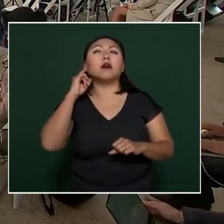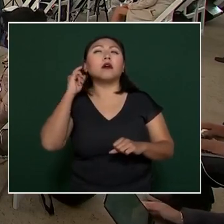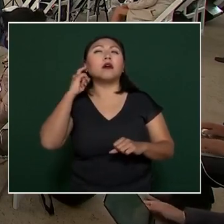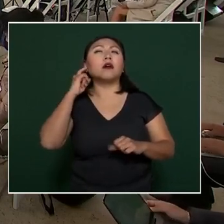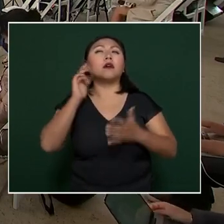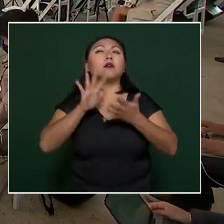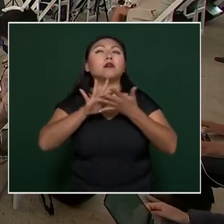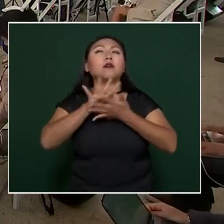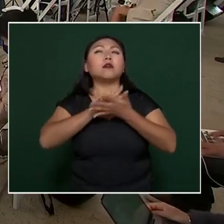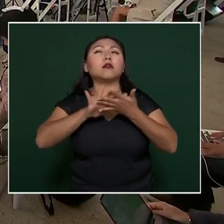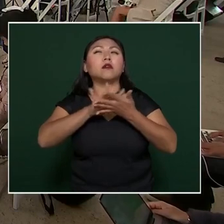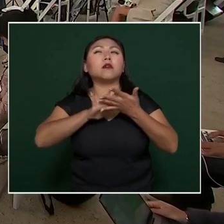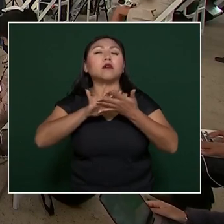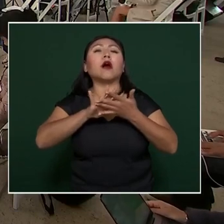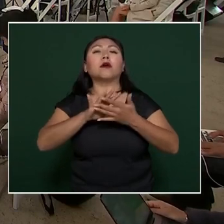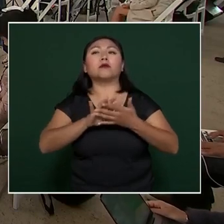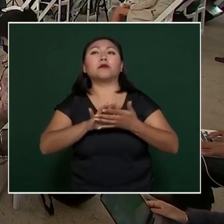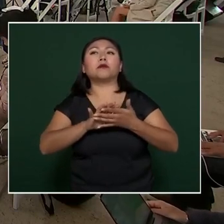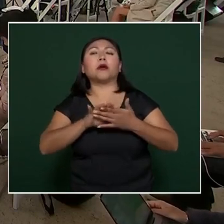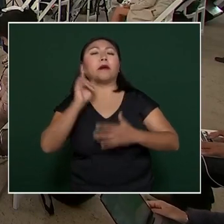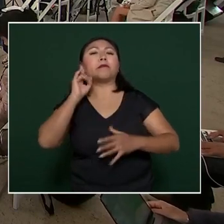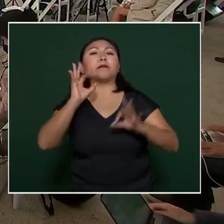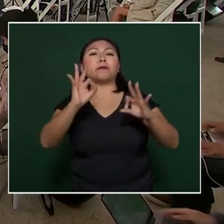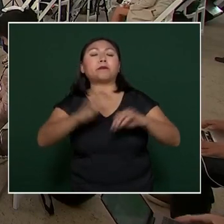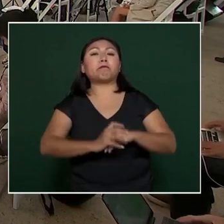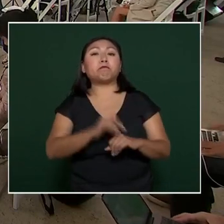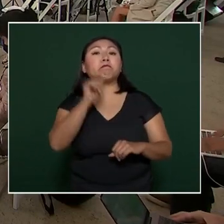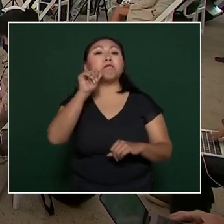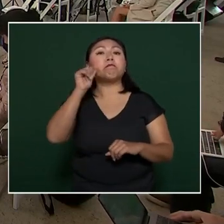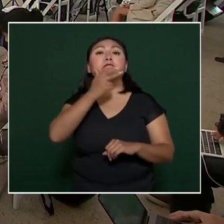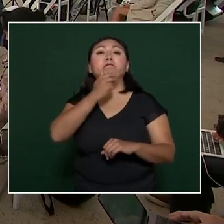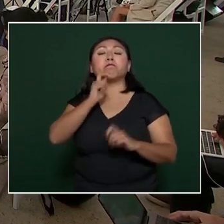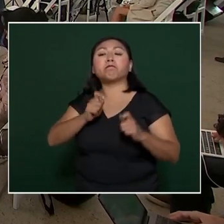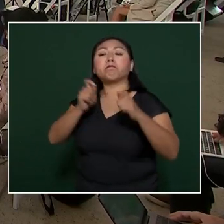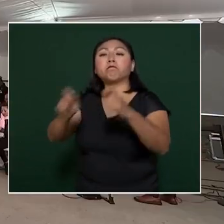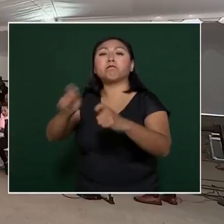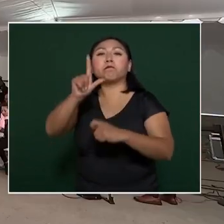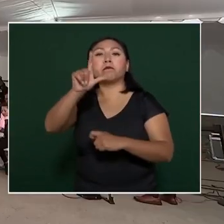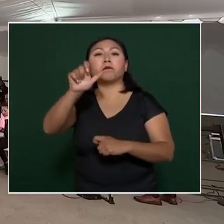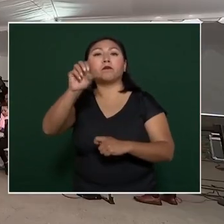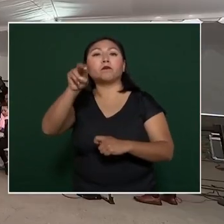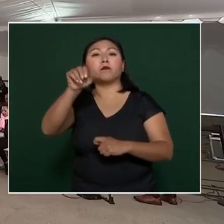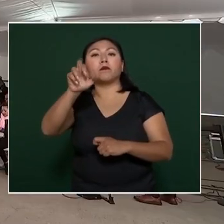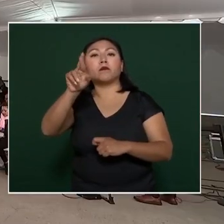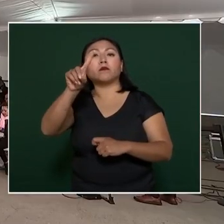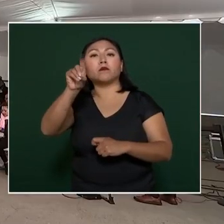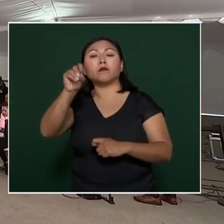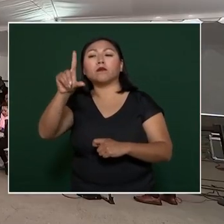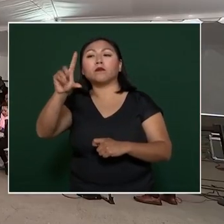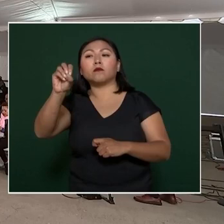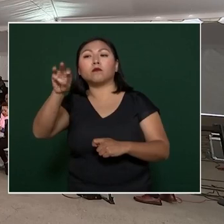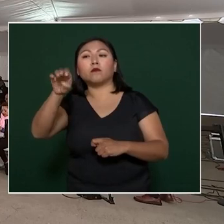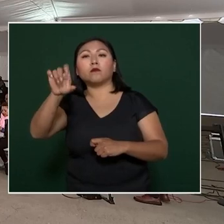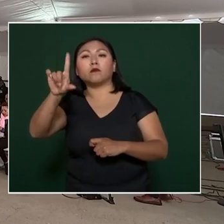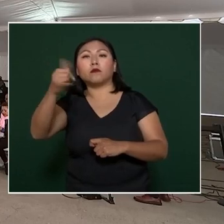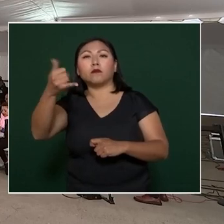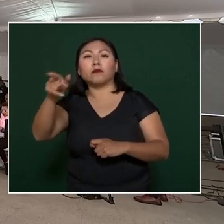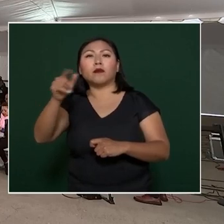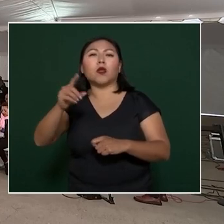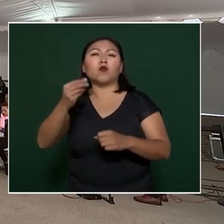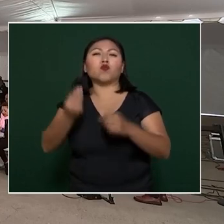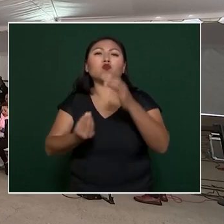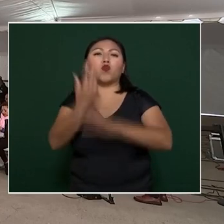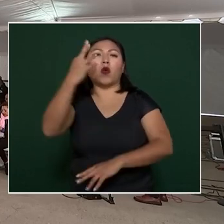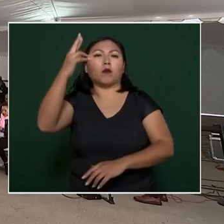sí se designó a Leonardo Lomelí como nuevo rector de la Universidad Nacional Autónoma de México preguntarle presidente